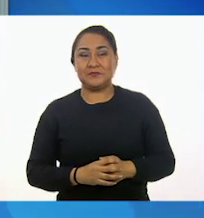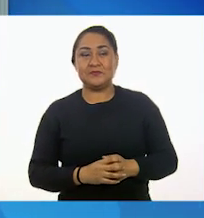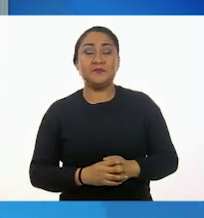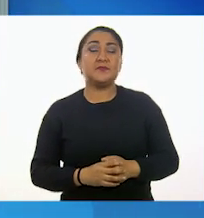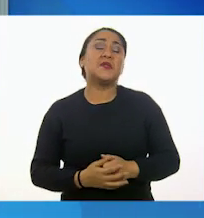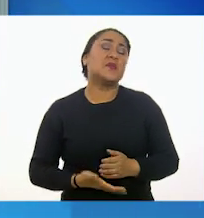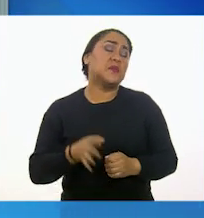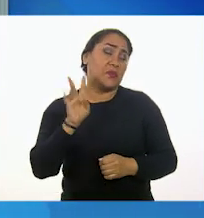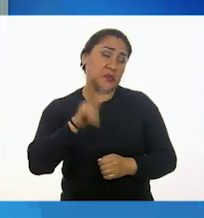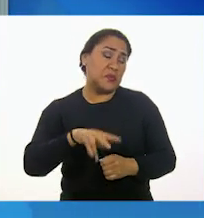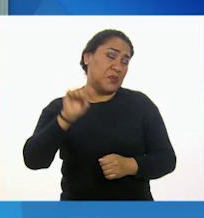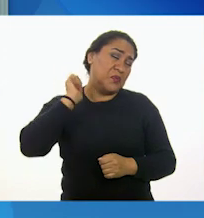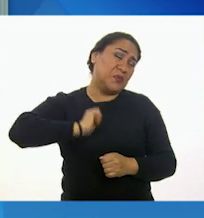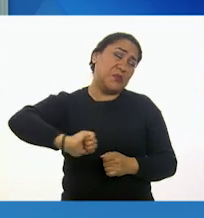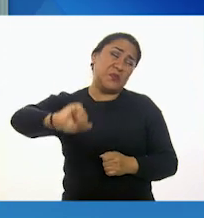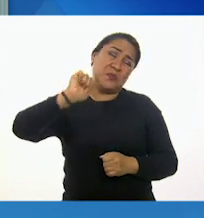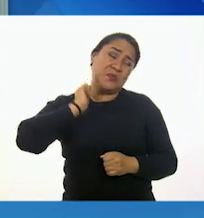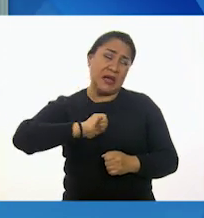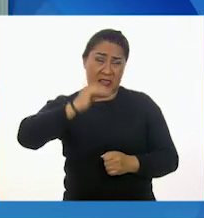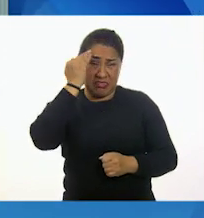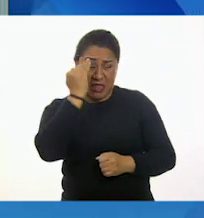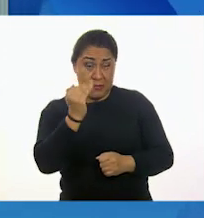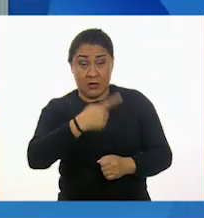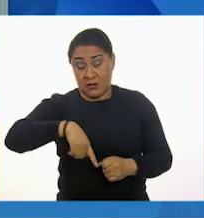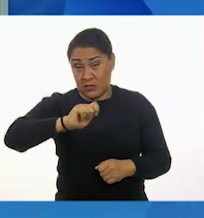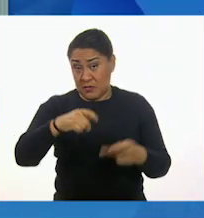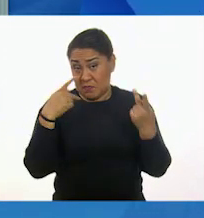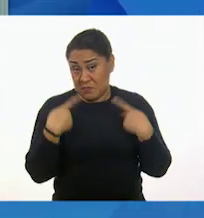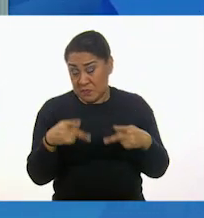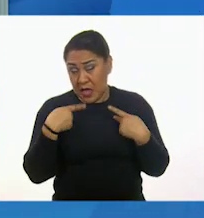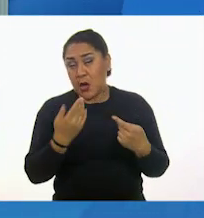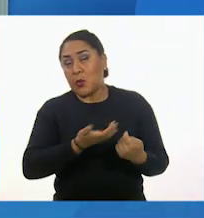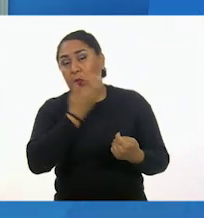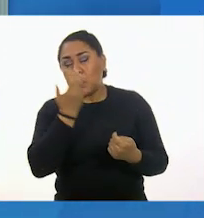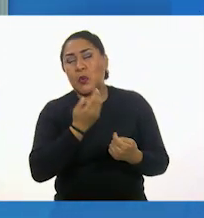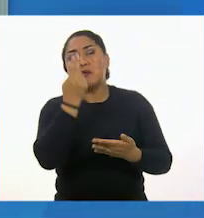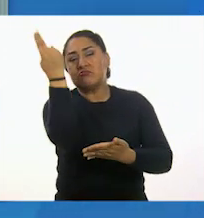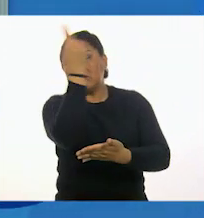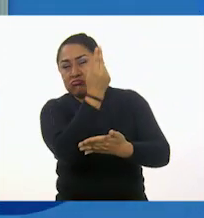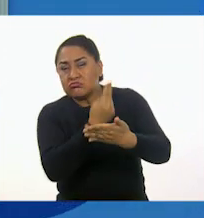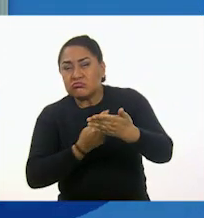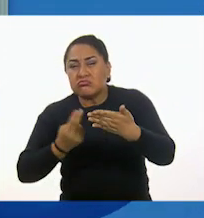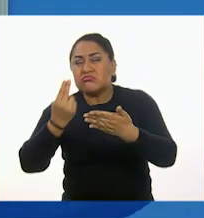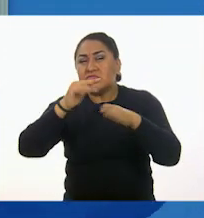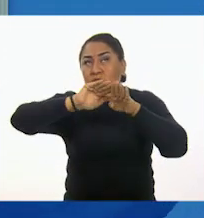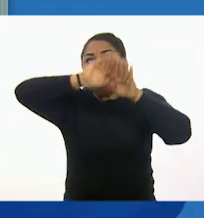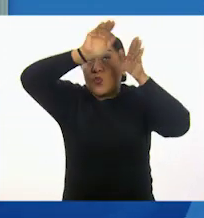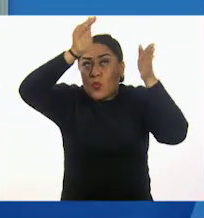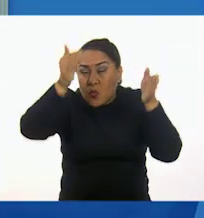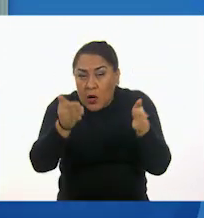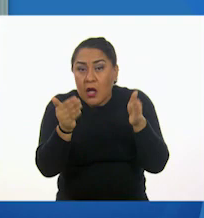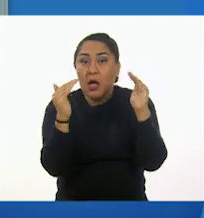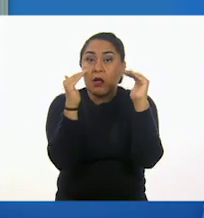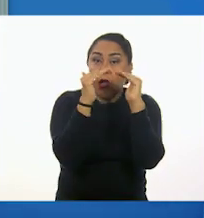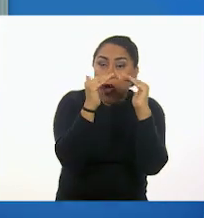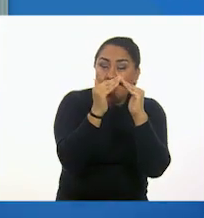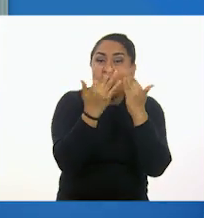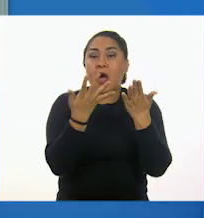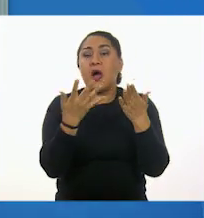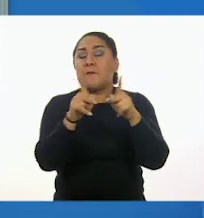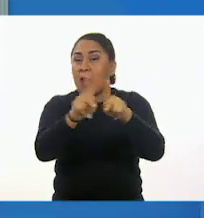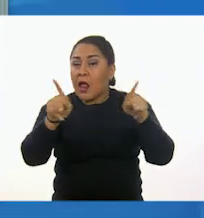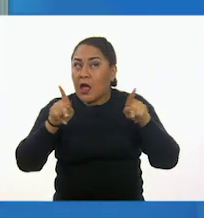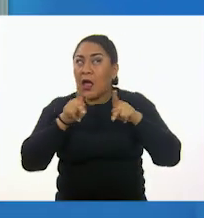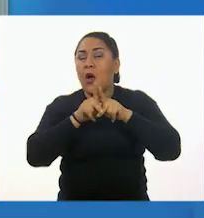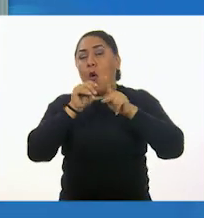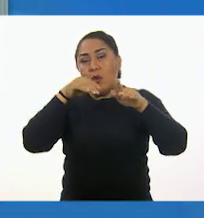Desde tiempos muy antiguos, las personas han pintado imágenes sobre las paredes de cuevas, de casas, palacios